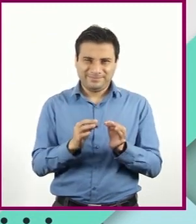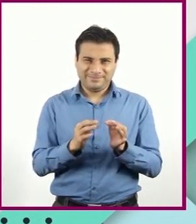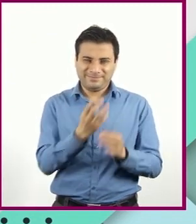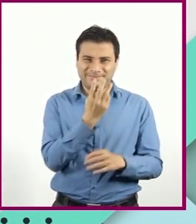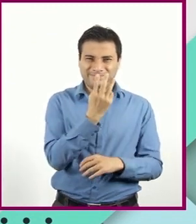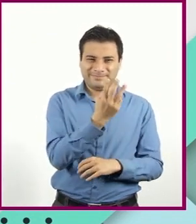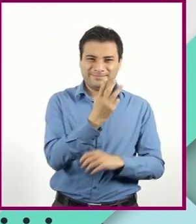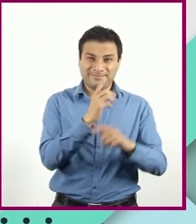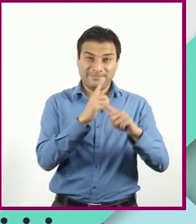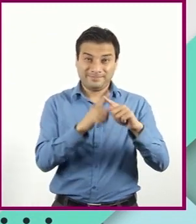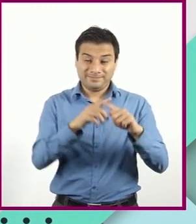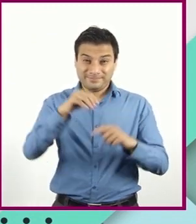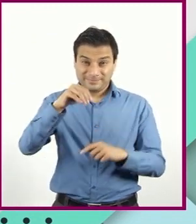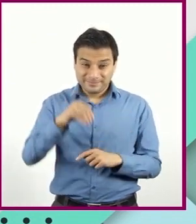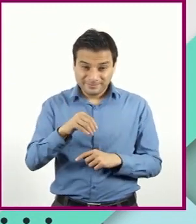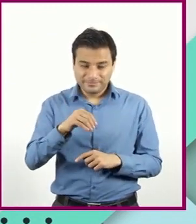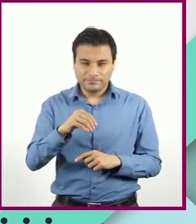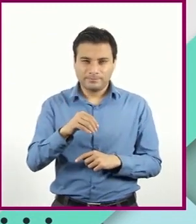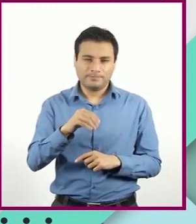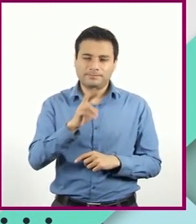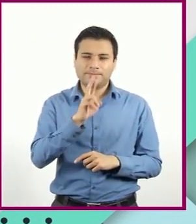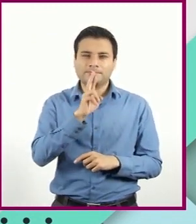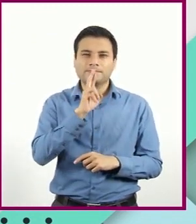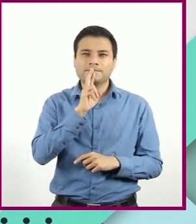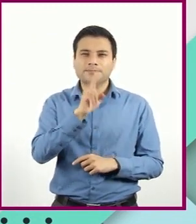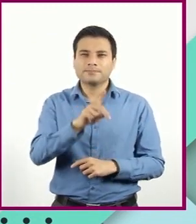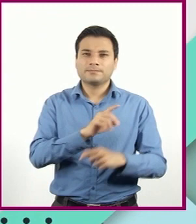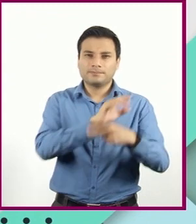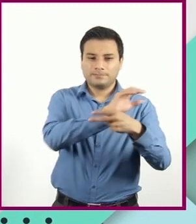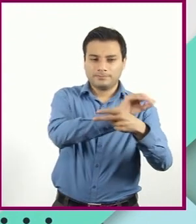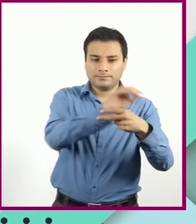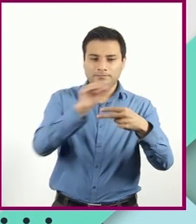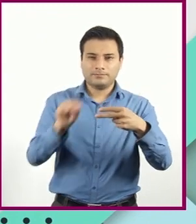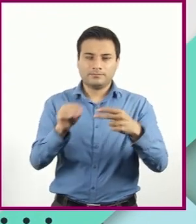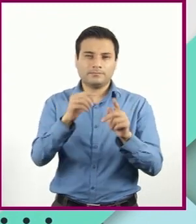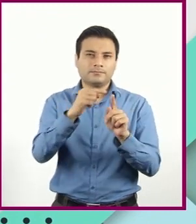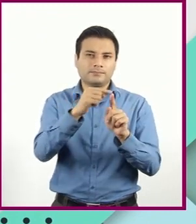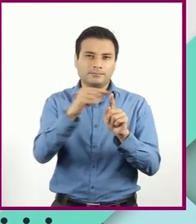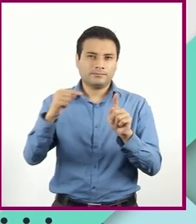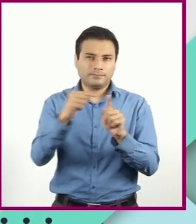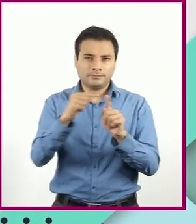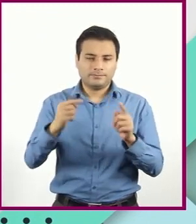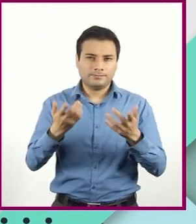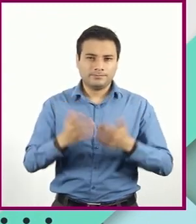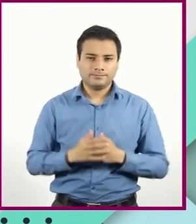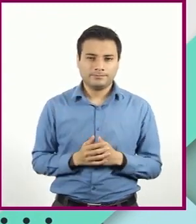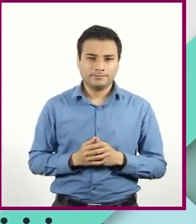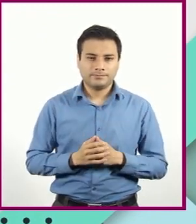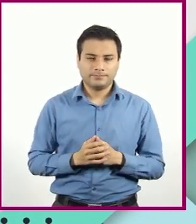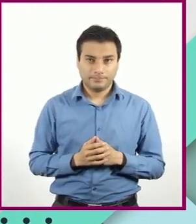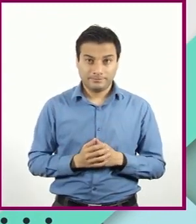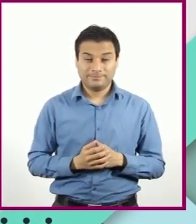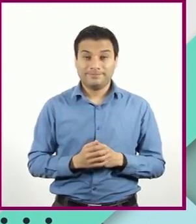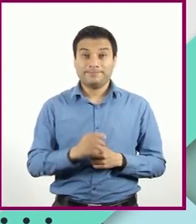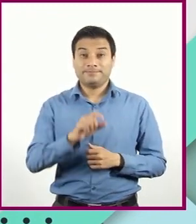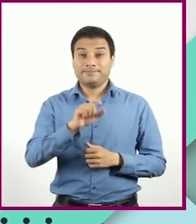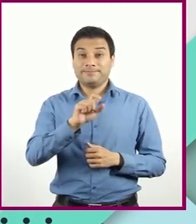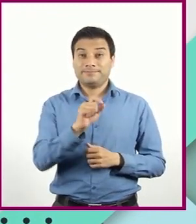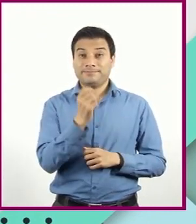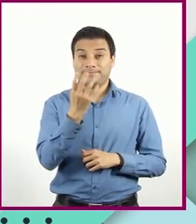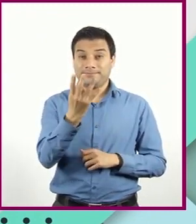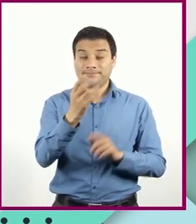miembro pasa al segundo miembro de la igualdad dividiendo. En este caso, el 3 divide al